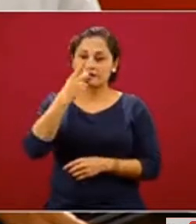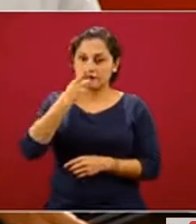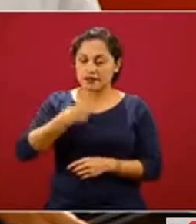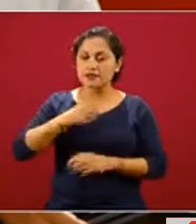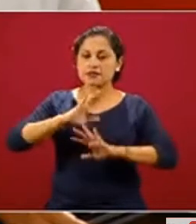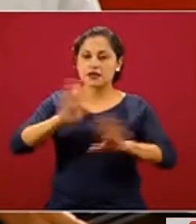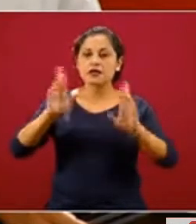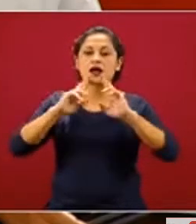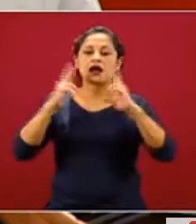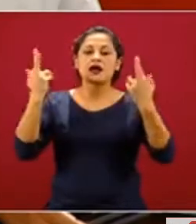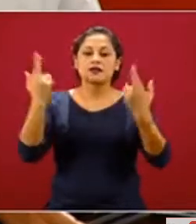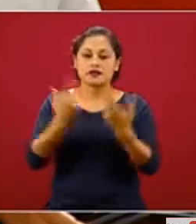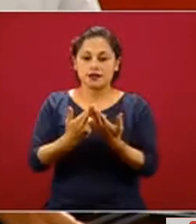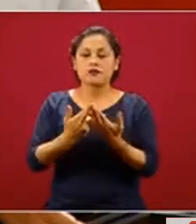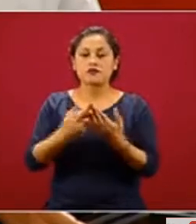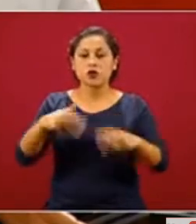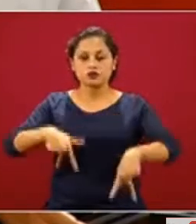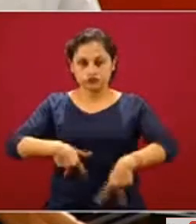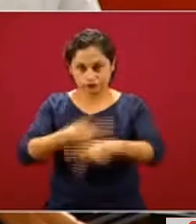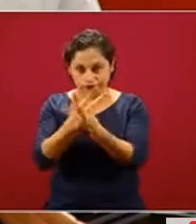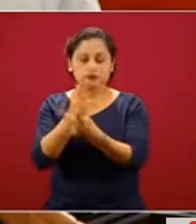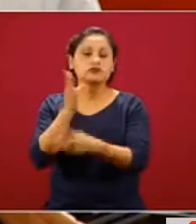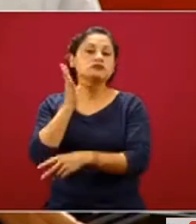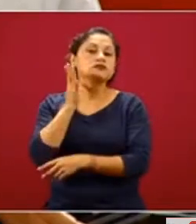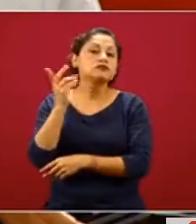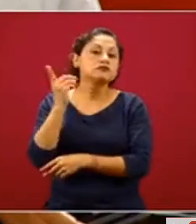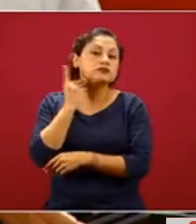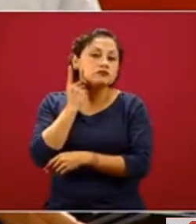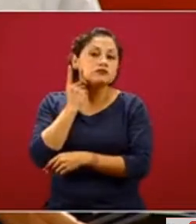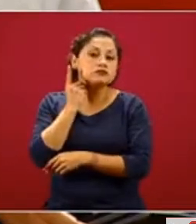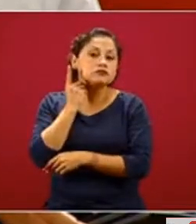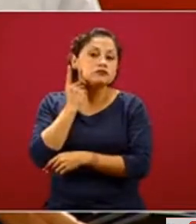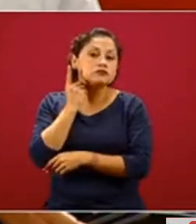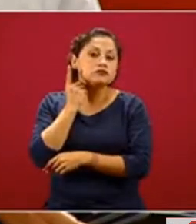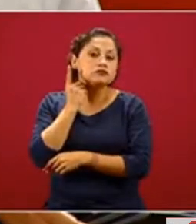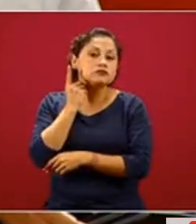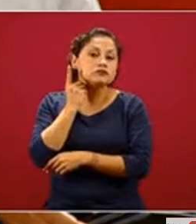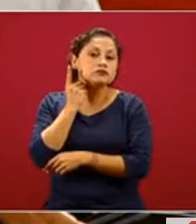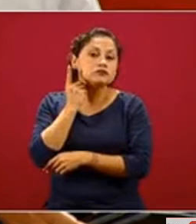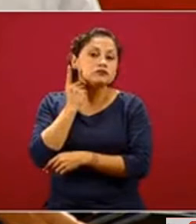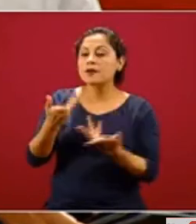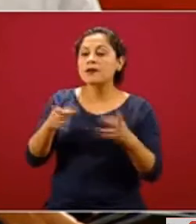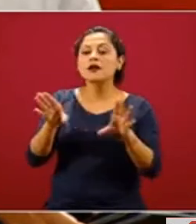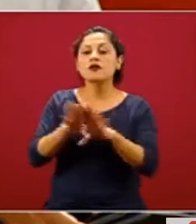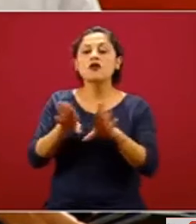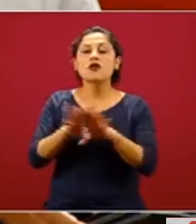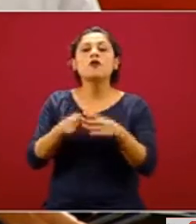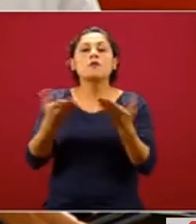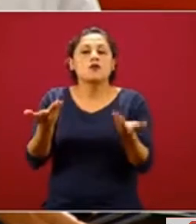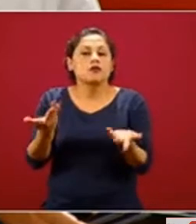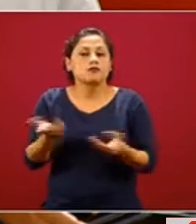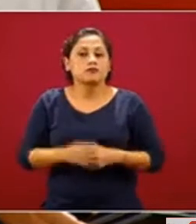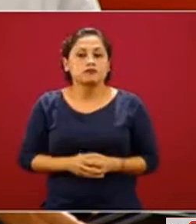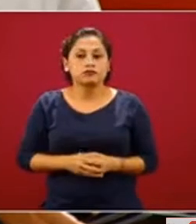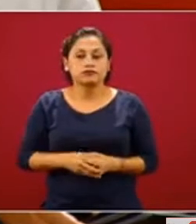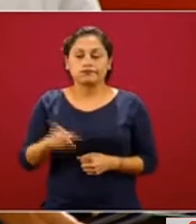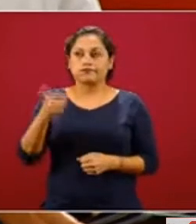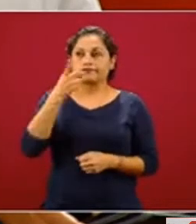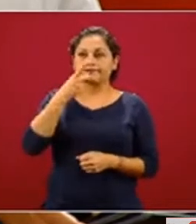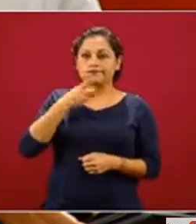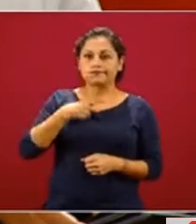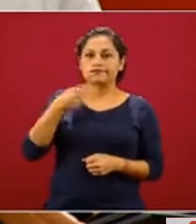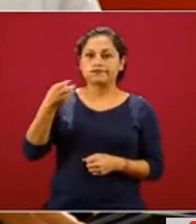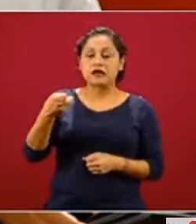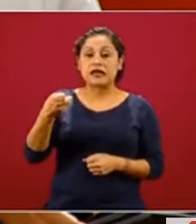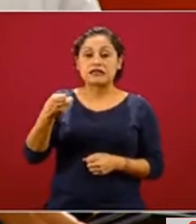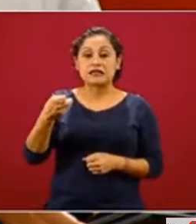tuvo virtualmente con los diputados. ¿Cómo le fue? Coméntenos, por favor. Me llama mucho la atención esta cifra que se